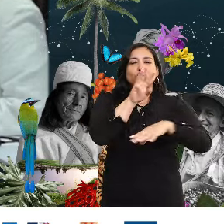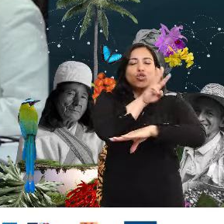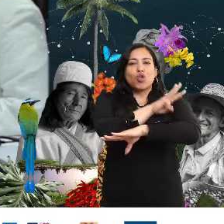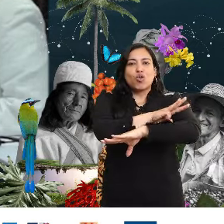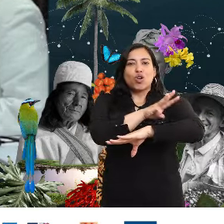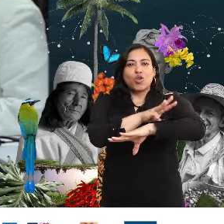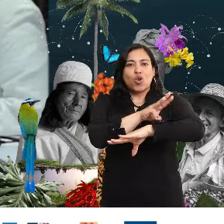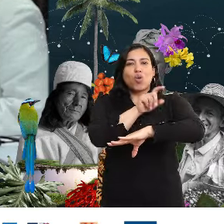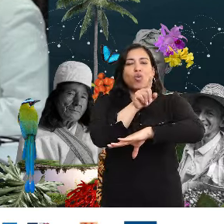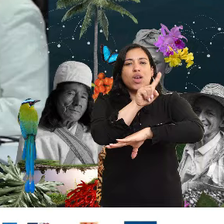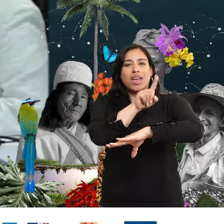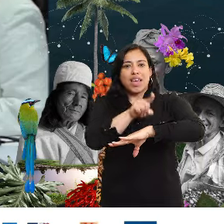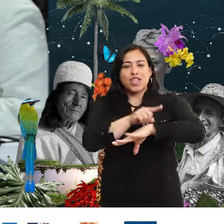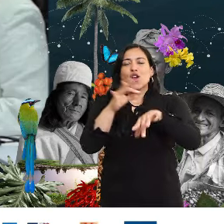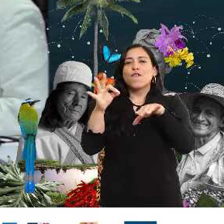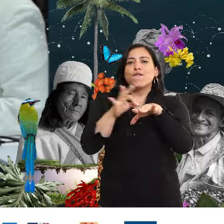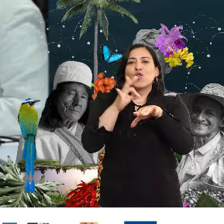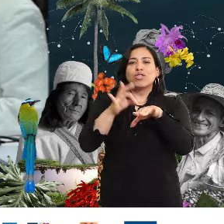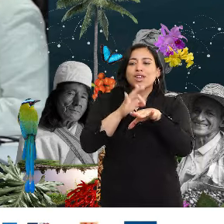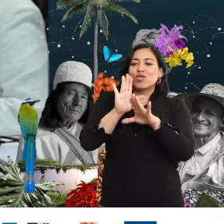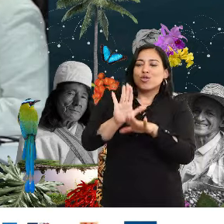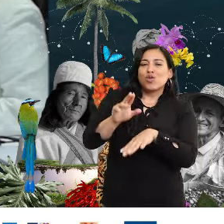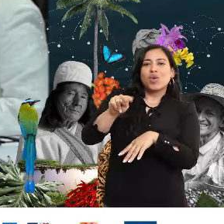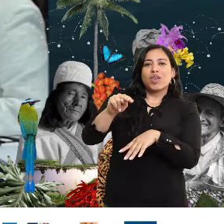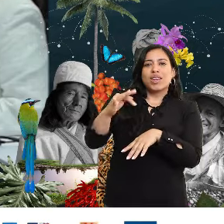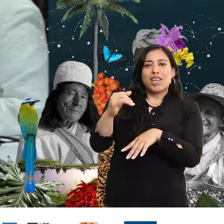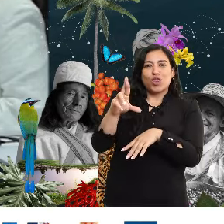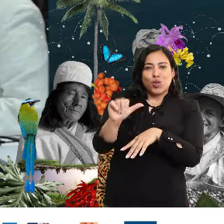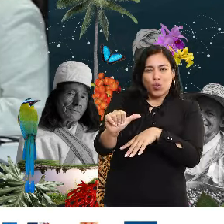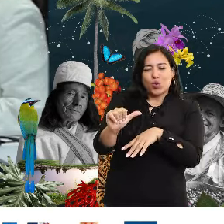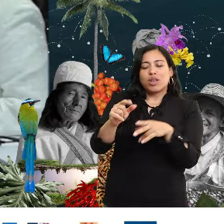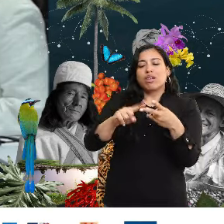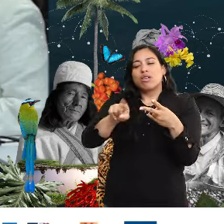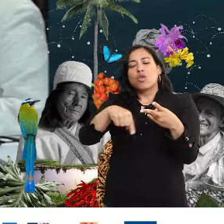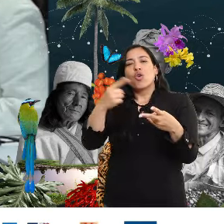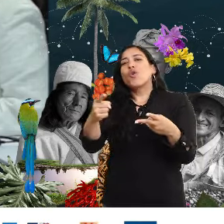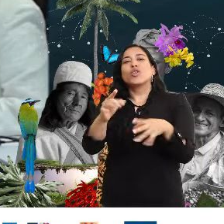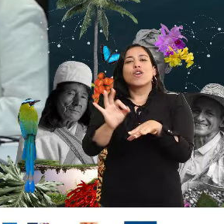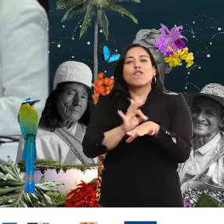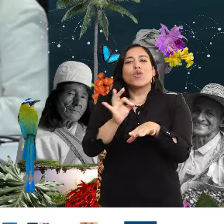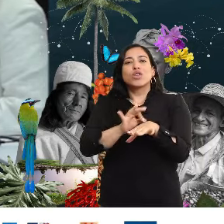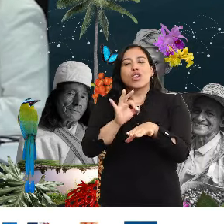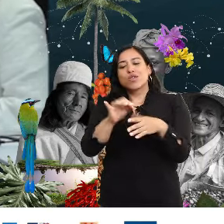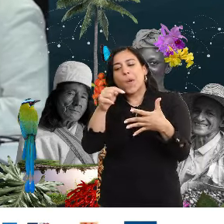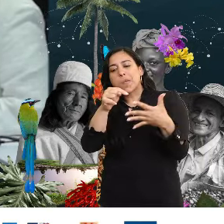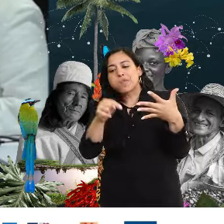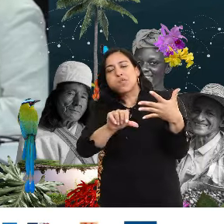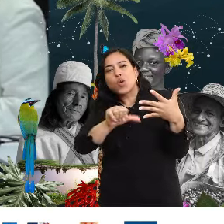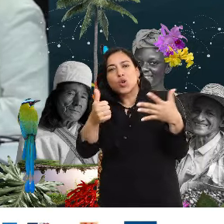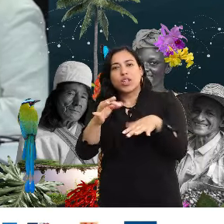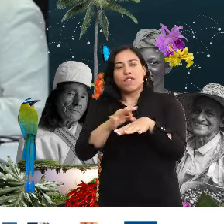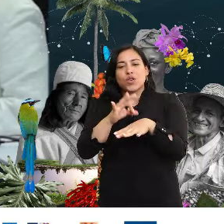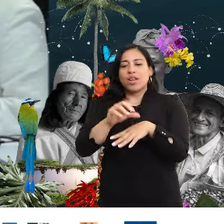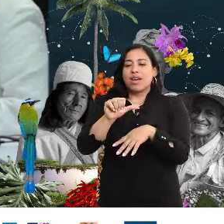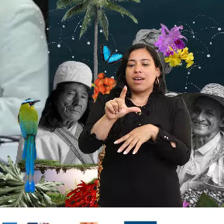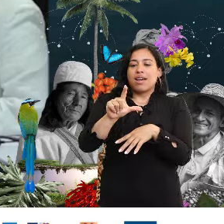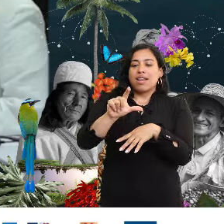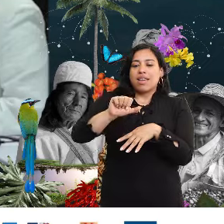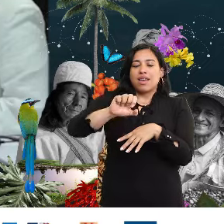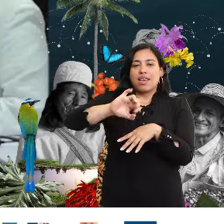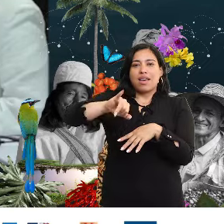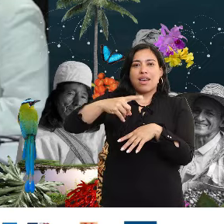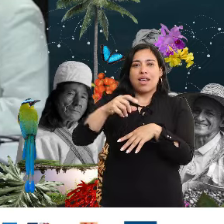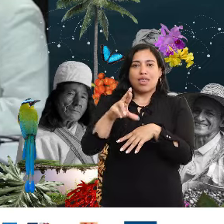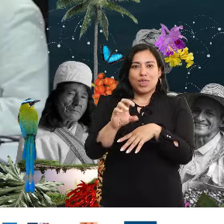WWF, la Fundación Natura, la Fundación Tropemos y la Fundación Alejandro Ángel